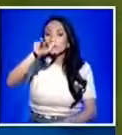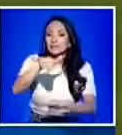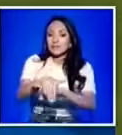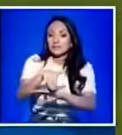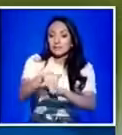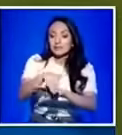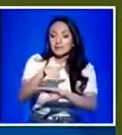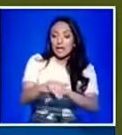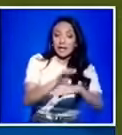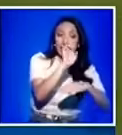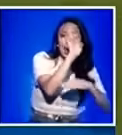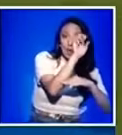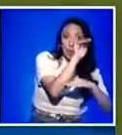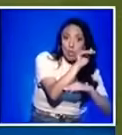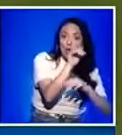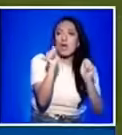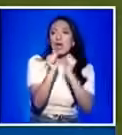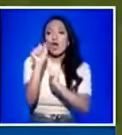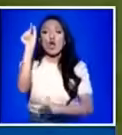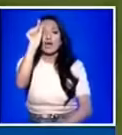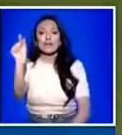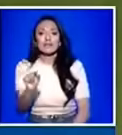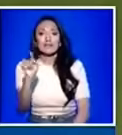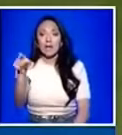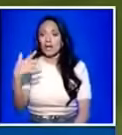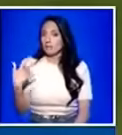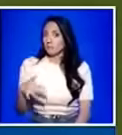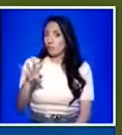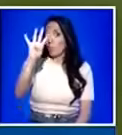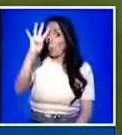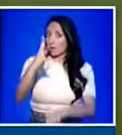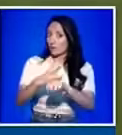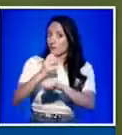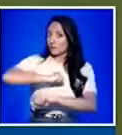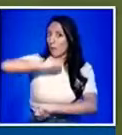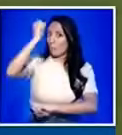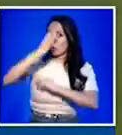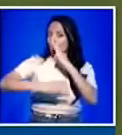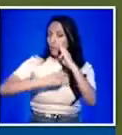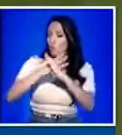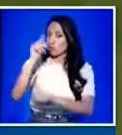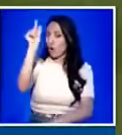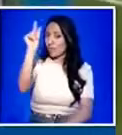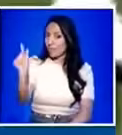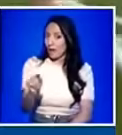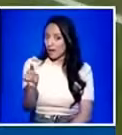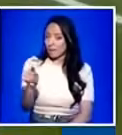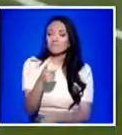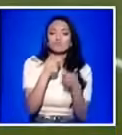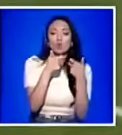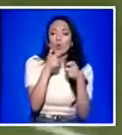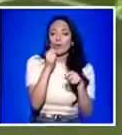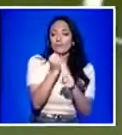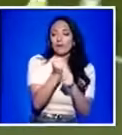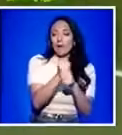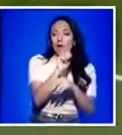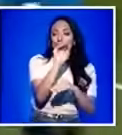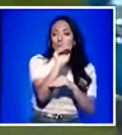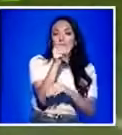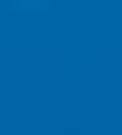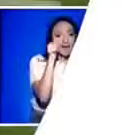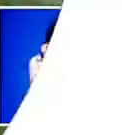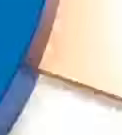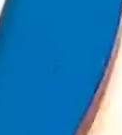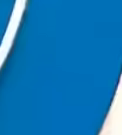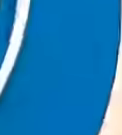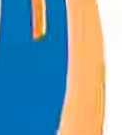la tricolor por tercera ocasión a los 4 veces campeones del mundo. Destacada actuación del equipo de todos.